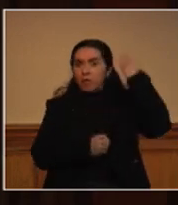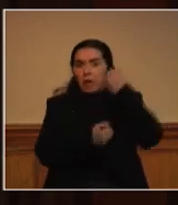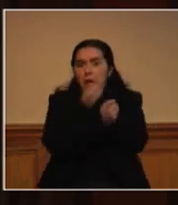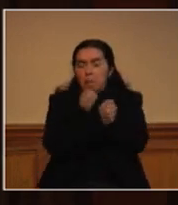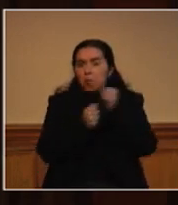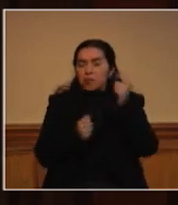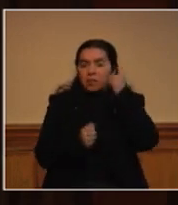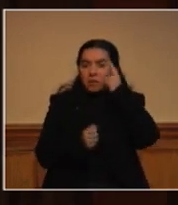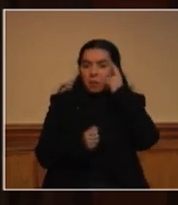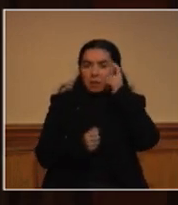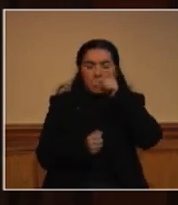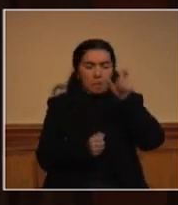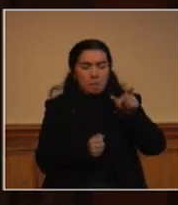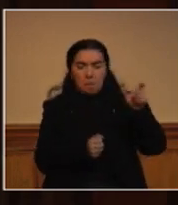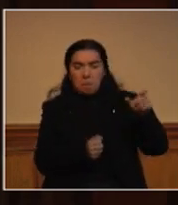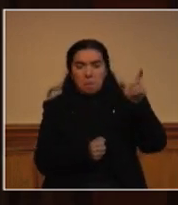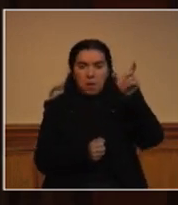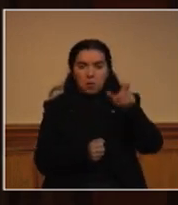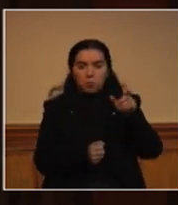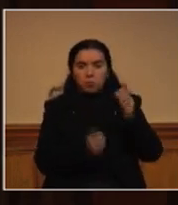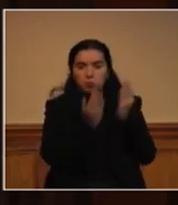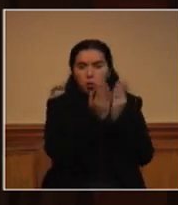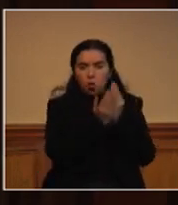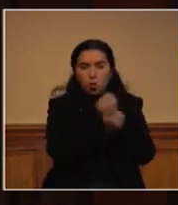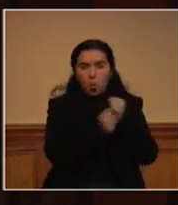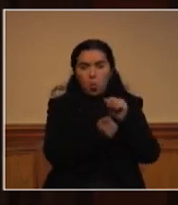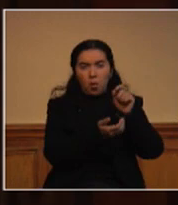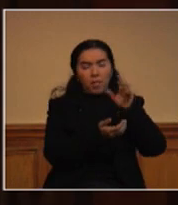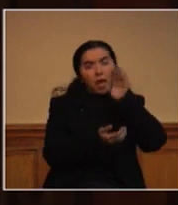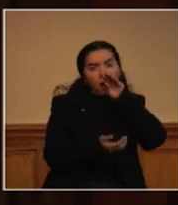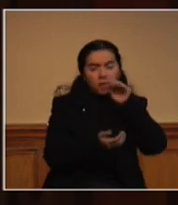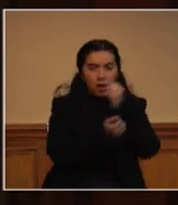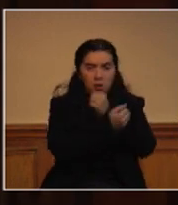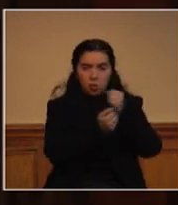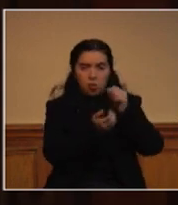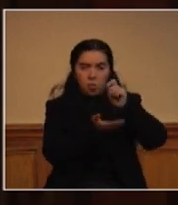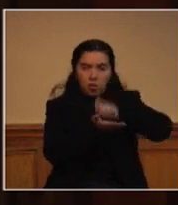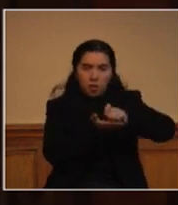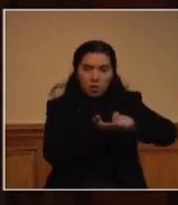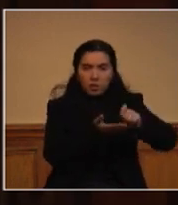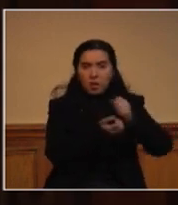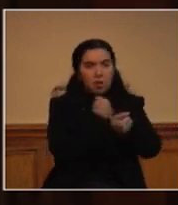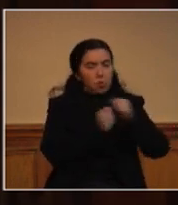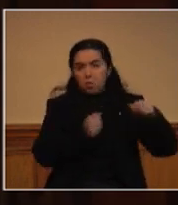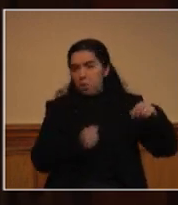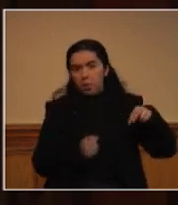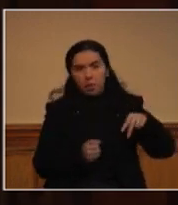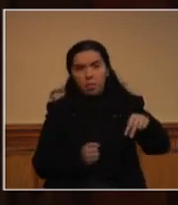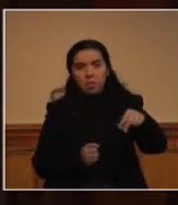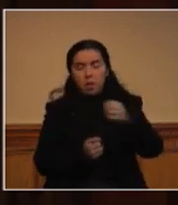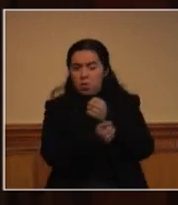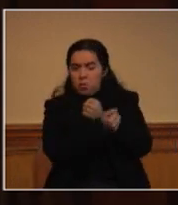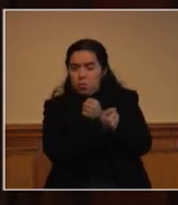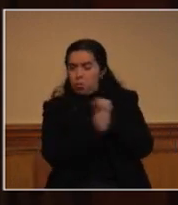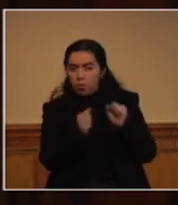puede hablar, que no puede escribir, que no puede andar, que no puede